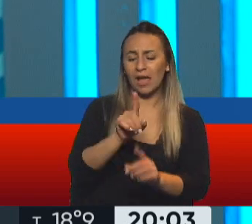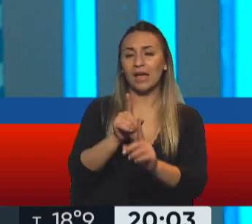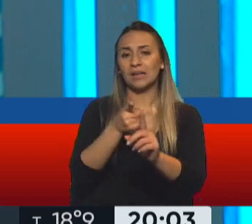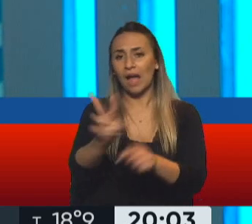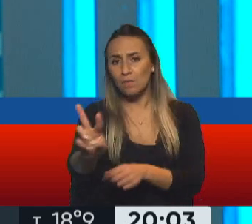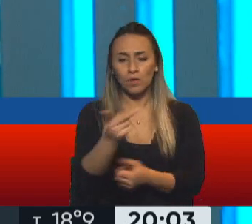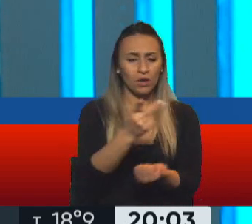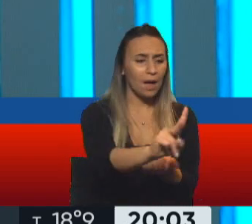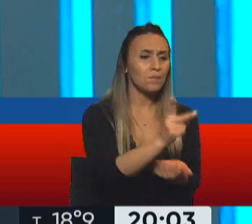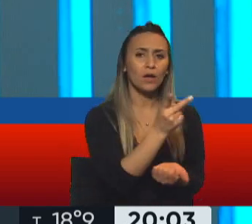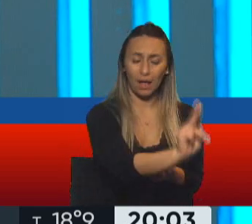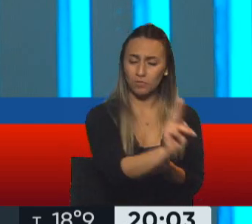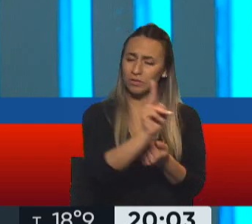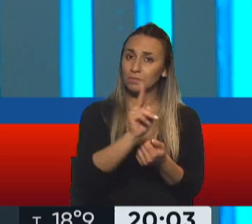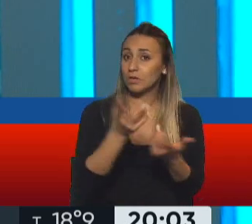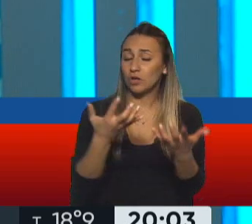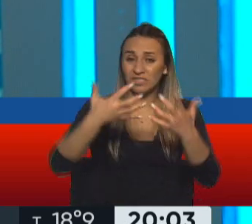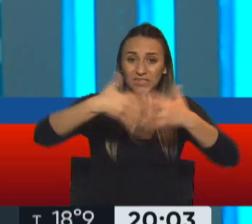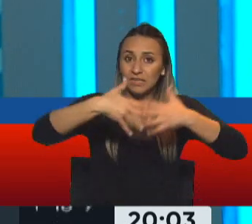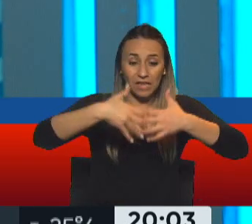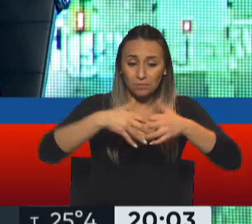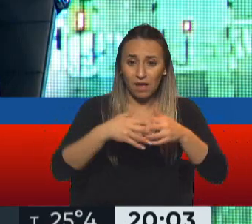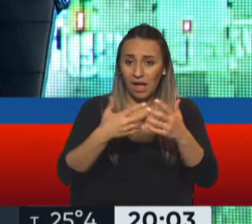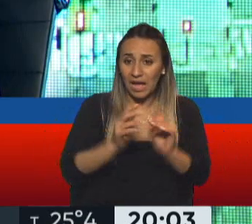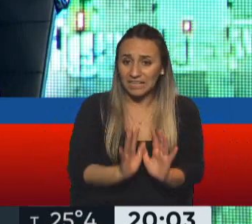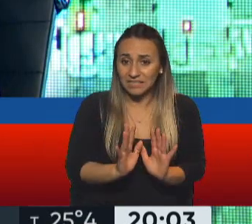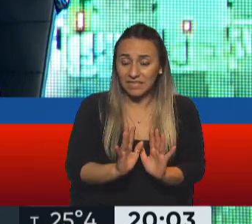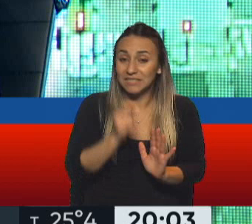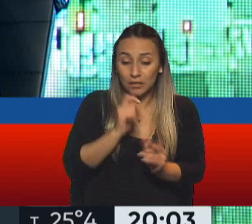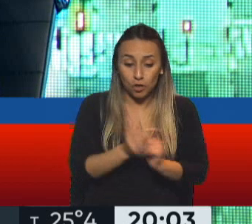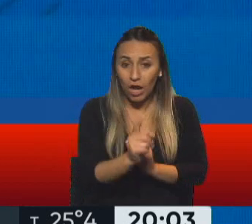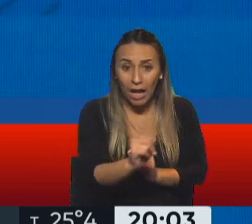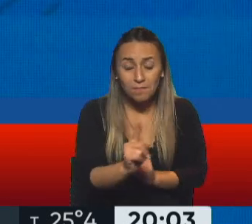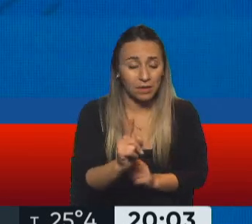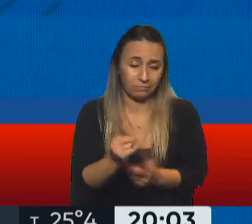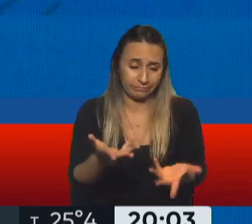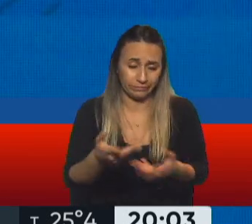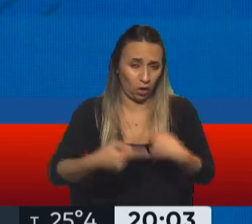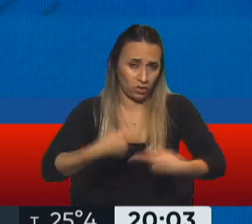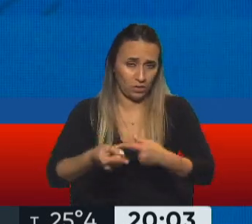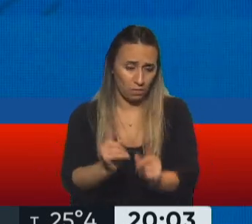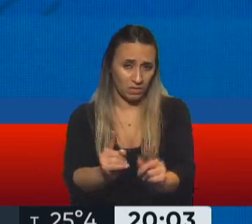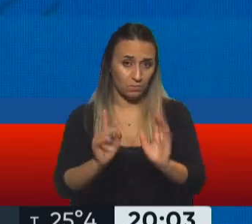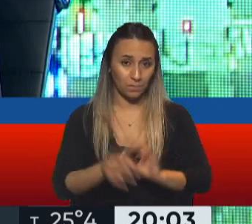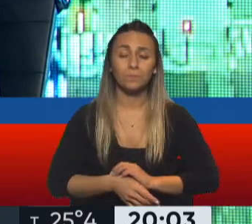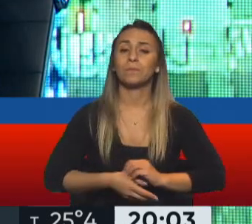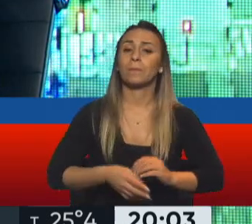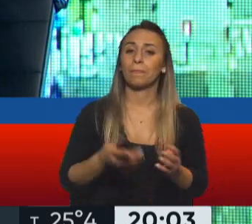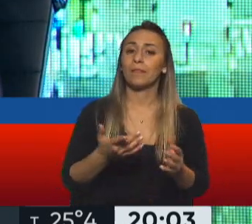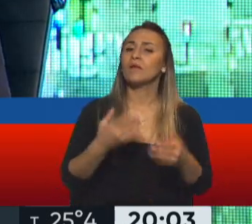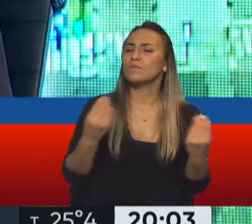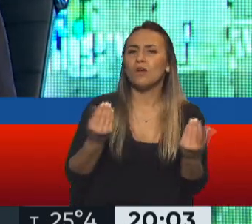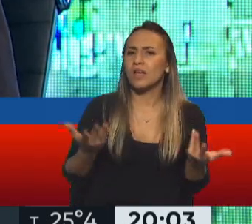Ahora, ¿y por qué se alejó de la gente? Bueno, es una gran pregunta. Si alguna vez estuvo cerca, pensaría para ello, ¿no? Es una gran pregunta. Bueno, es una